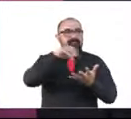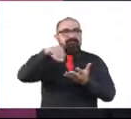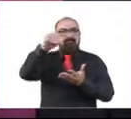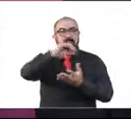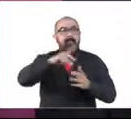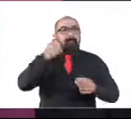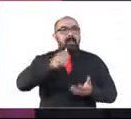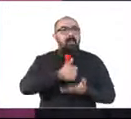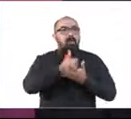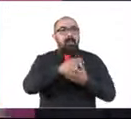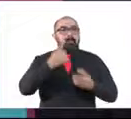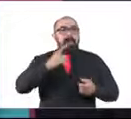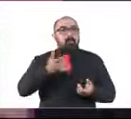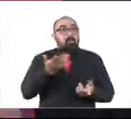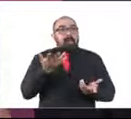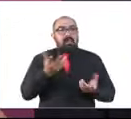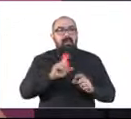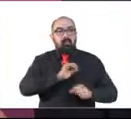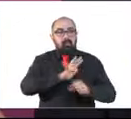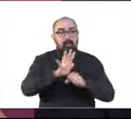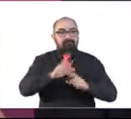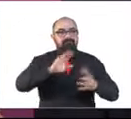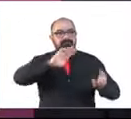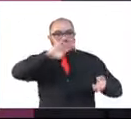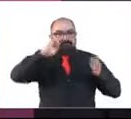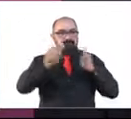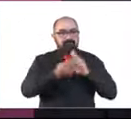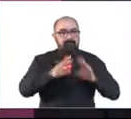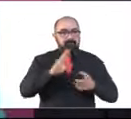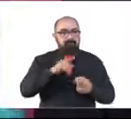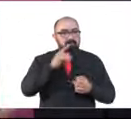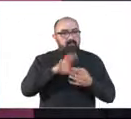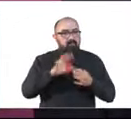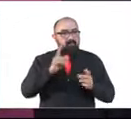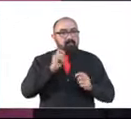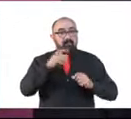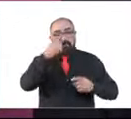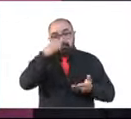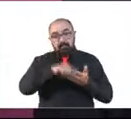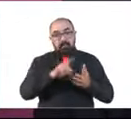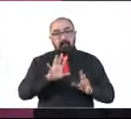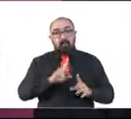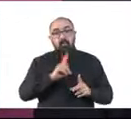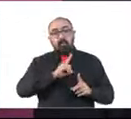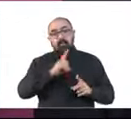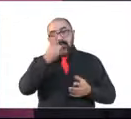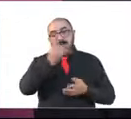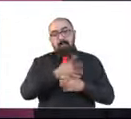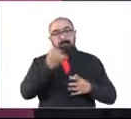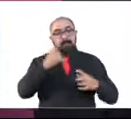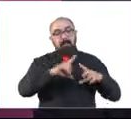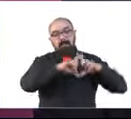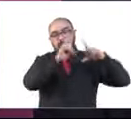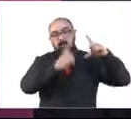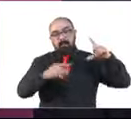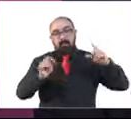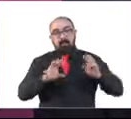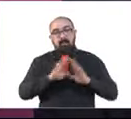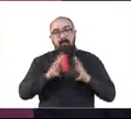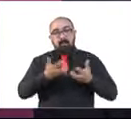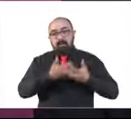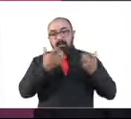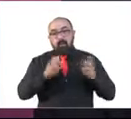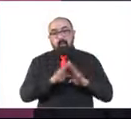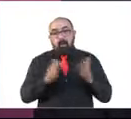mundo. Nosotros tenemos el Sembrando Vida de la ciudad porque no fue considerado a nivel nacional la Ciudad de México por tener una superficie